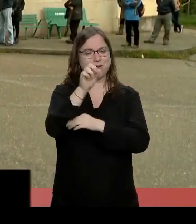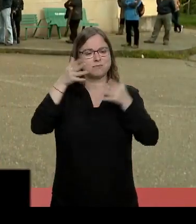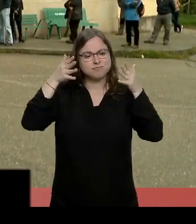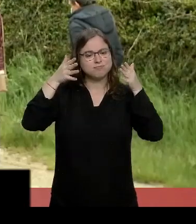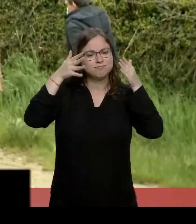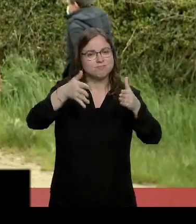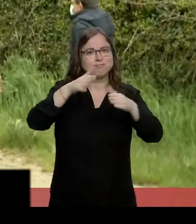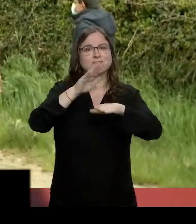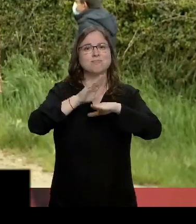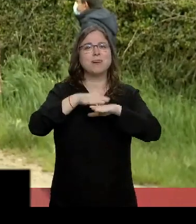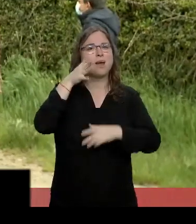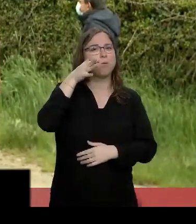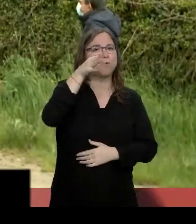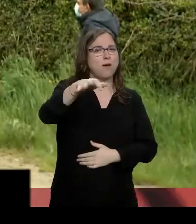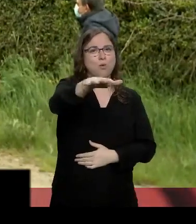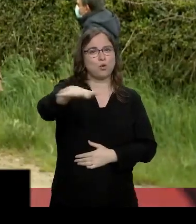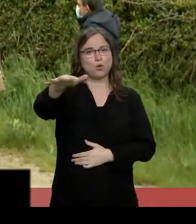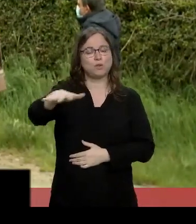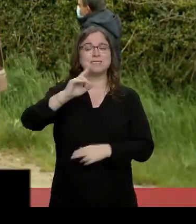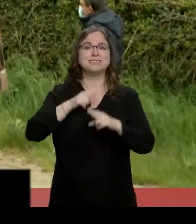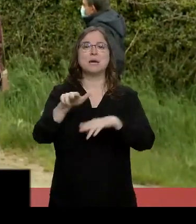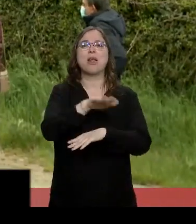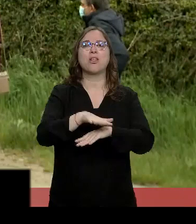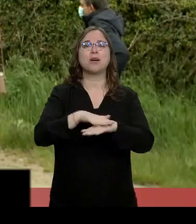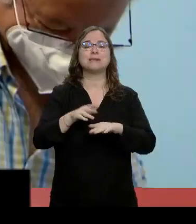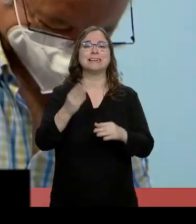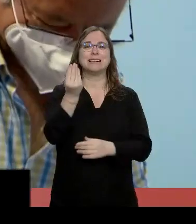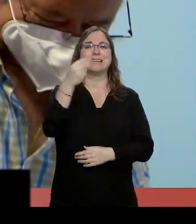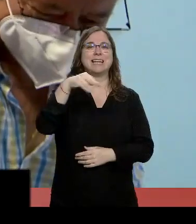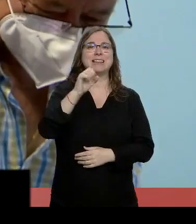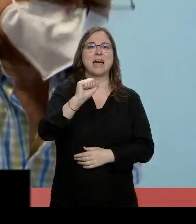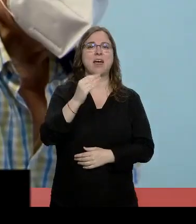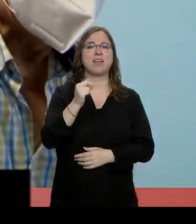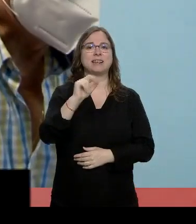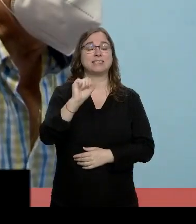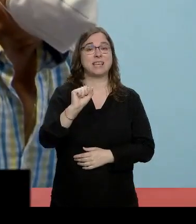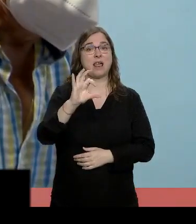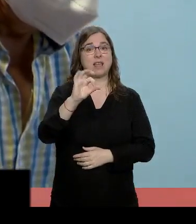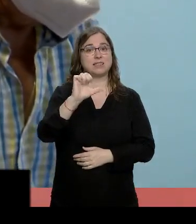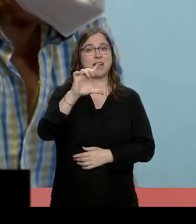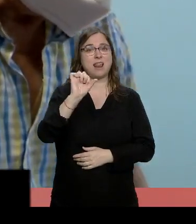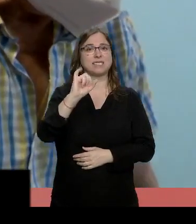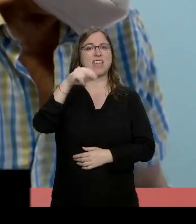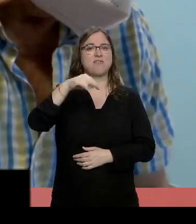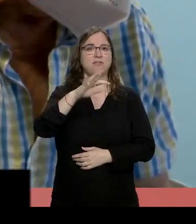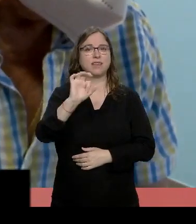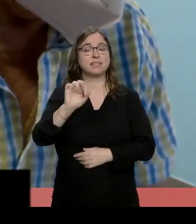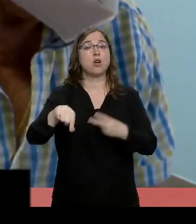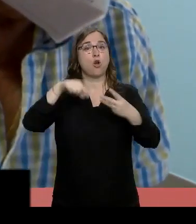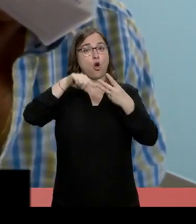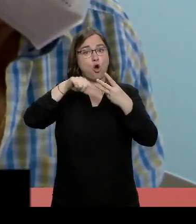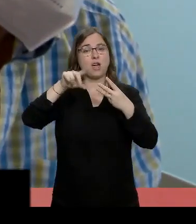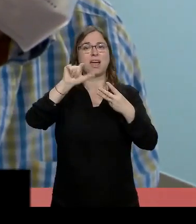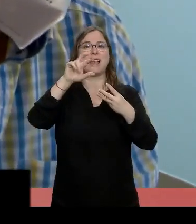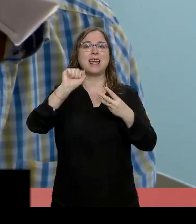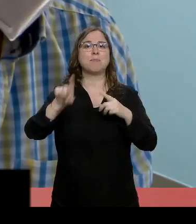todo en las localidades, en las zonas básicas de salud de Quintanar de la Sierra, Salas de los Infantes, y hoy lo harán en Lerma